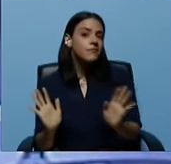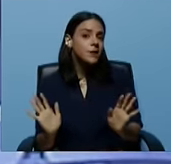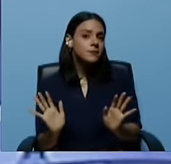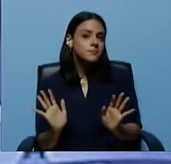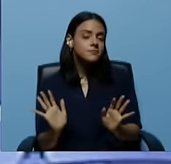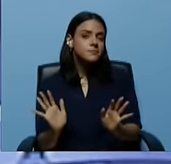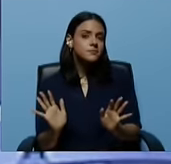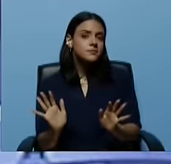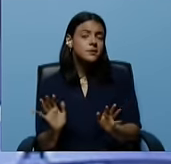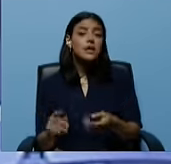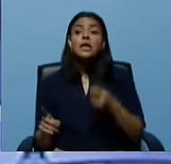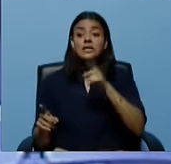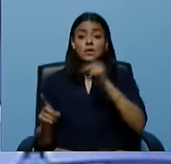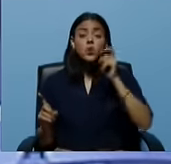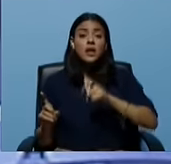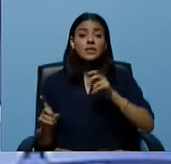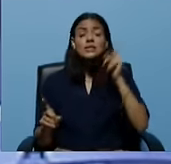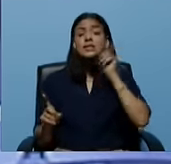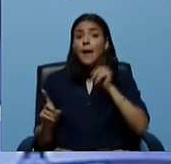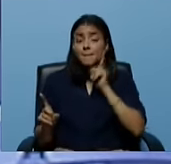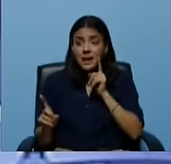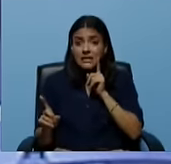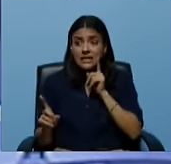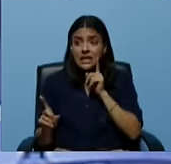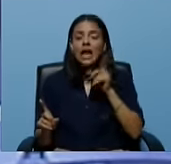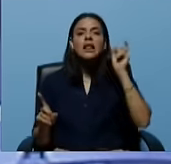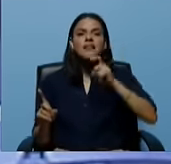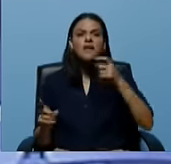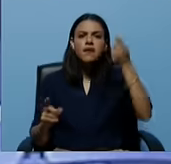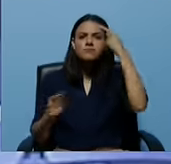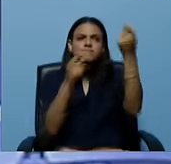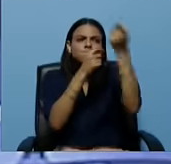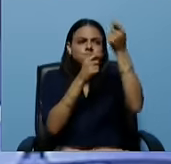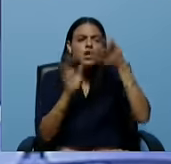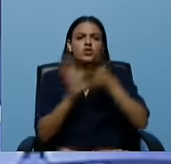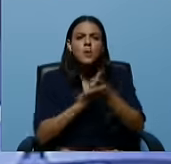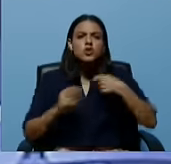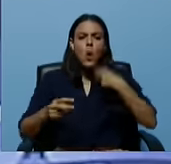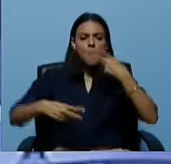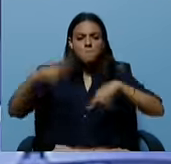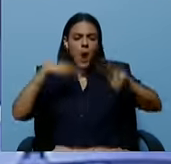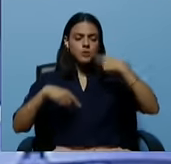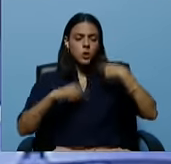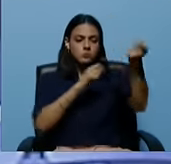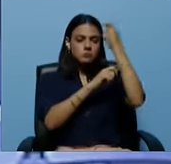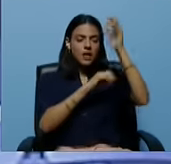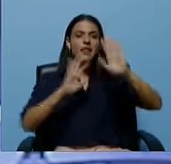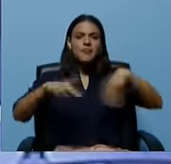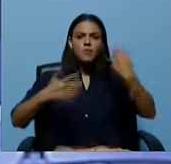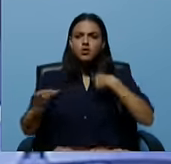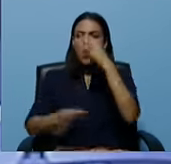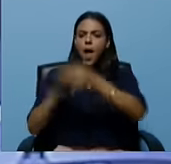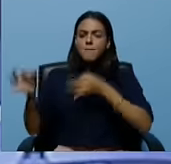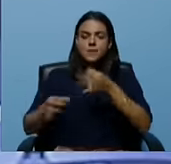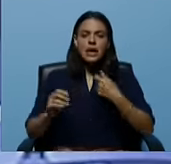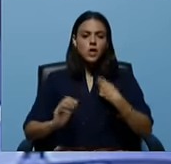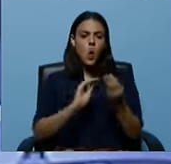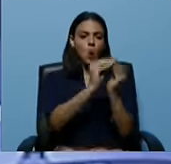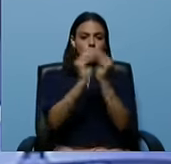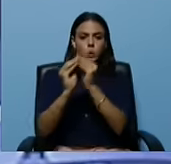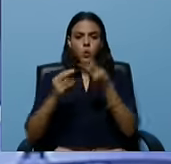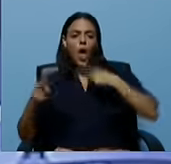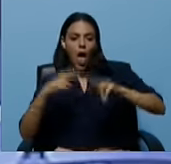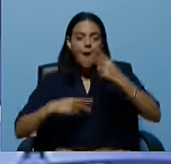Para ser mentiroso se necesita muy buena memoria, porque uno tiene que acordarse de la mentira para ver cómo lo arregla